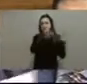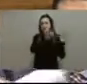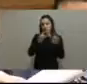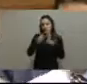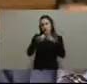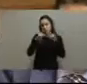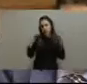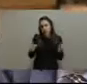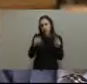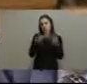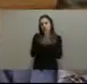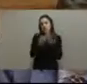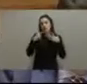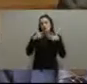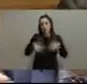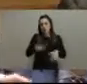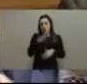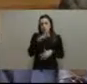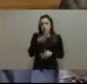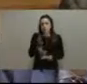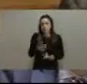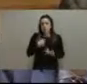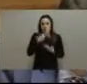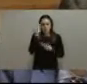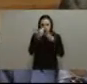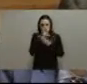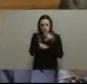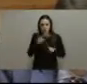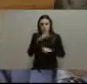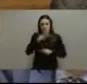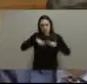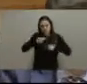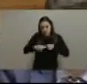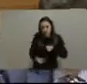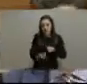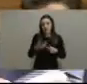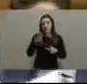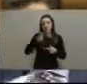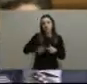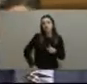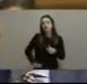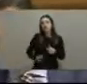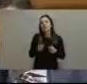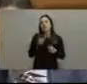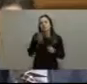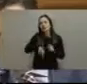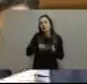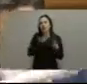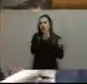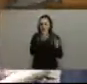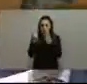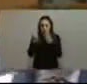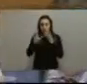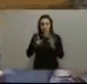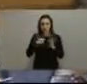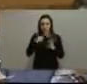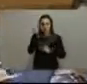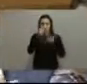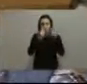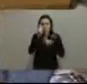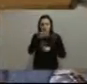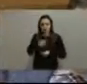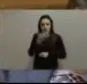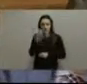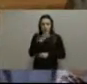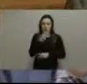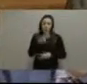desastre porque no creo en ello, por las familias, por los profesionales y por los alumnos. Lo que sí que creo, intentando ser